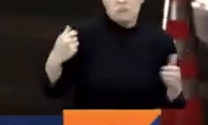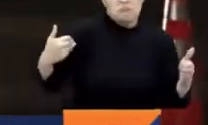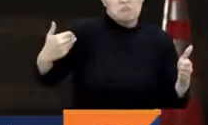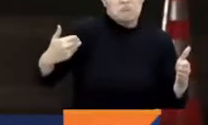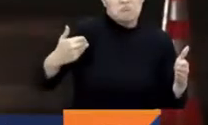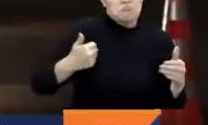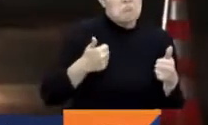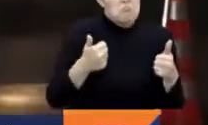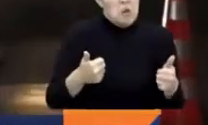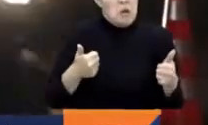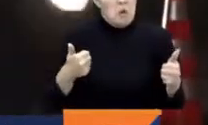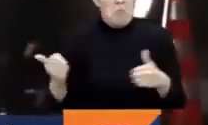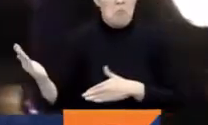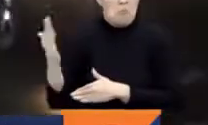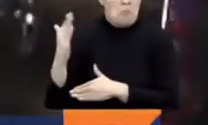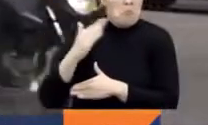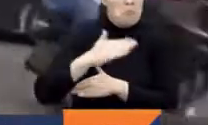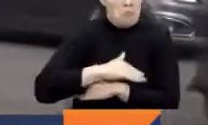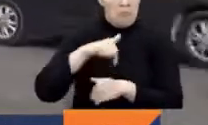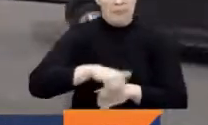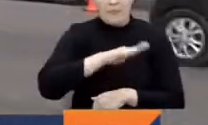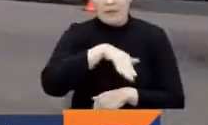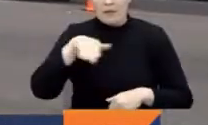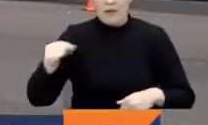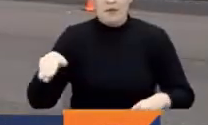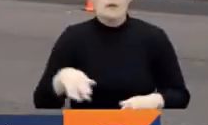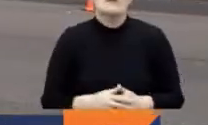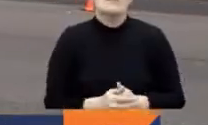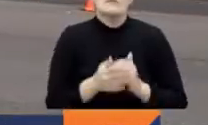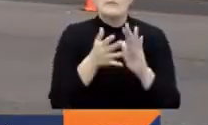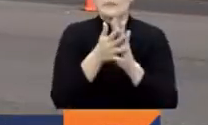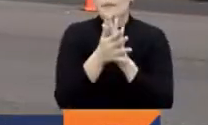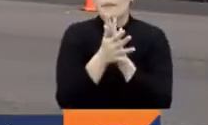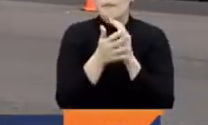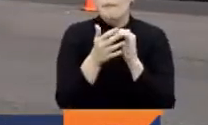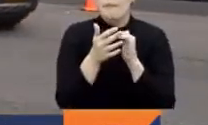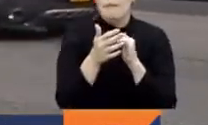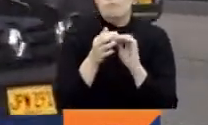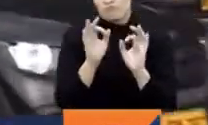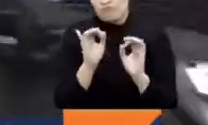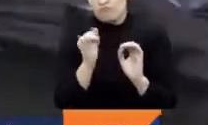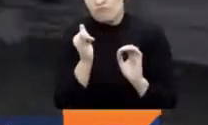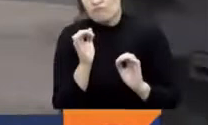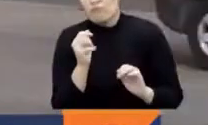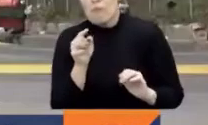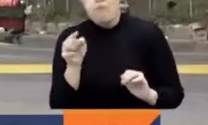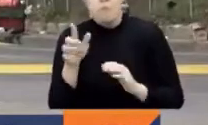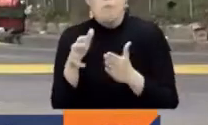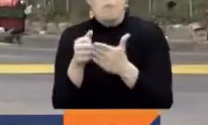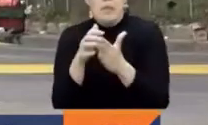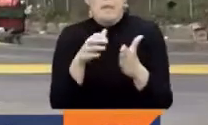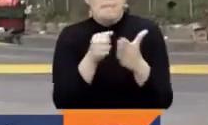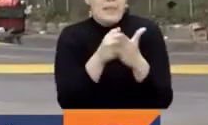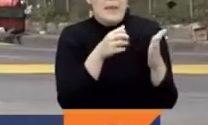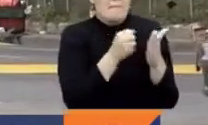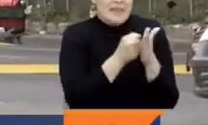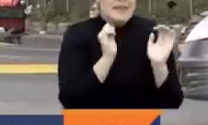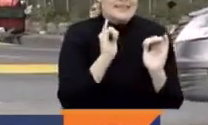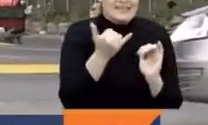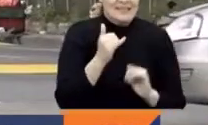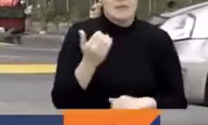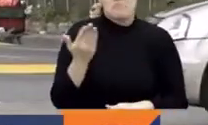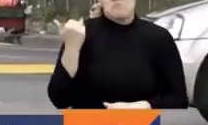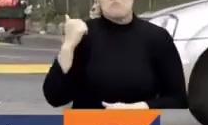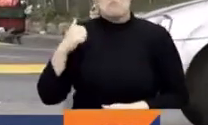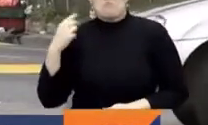horas aquí en el departamento de Antioquia. Hay que mencionar que sí se han registrado accidentes durante este fin de